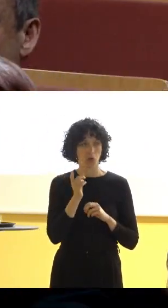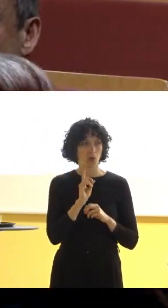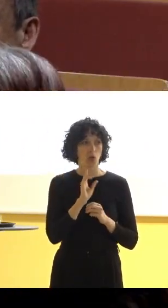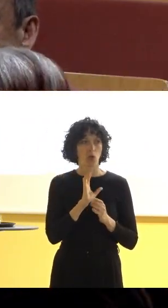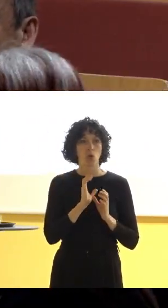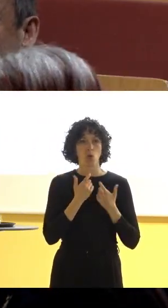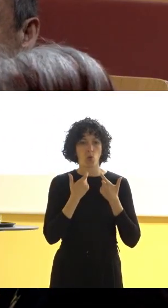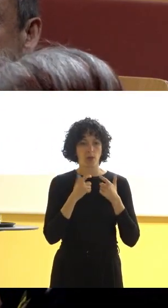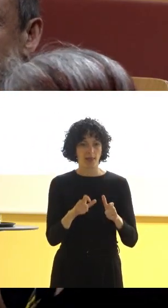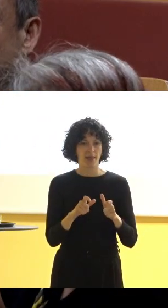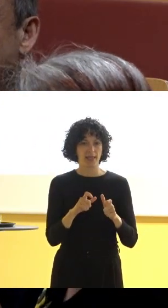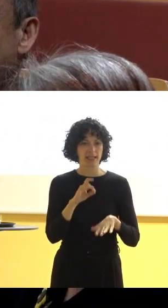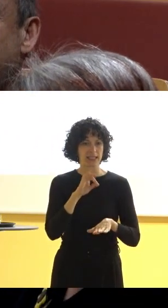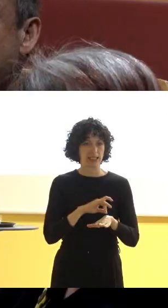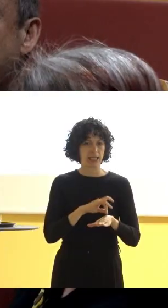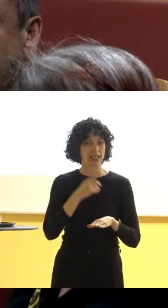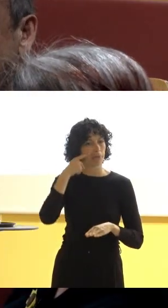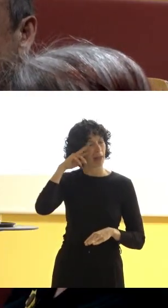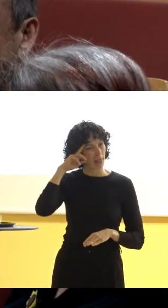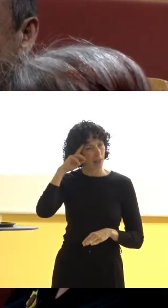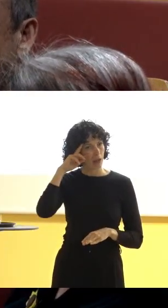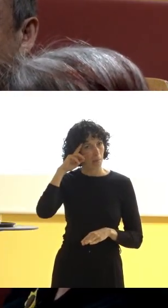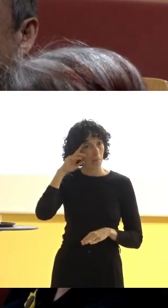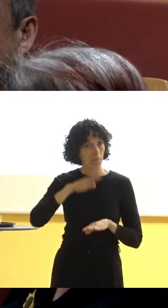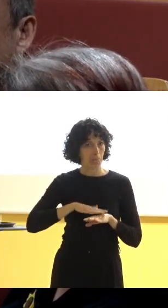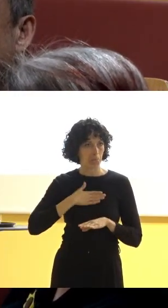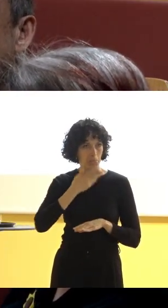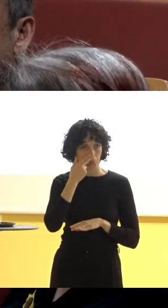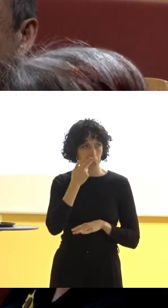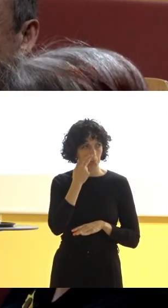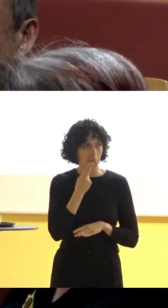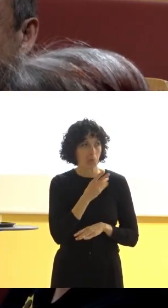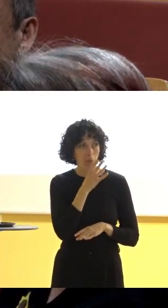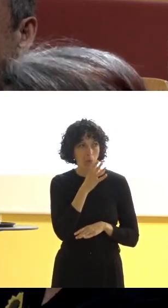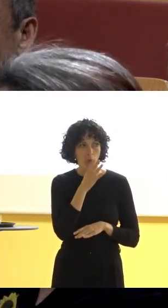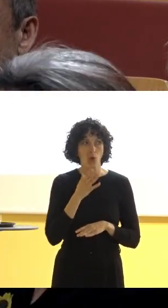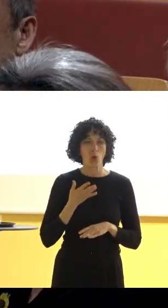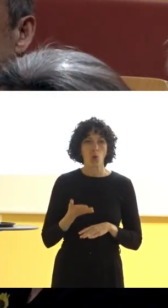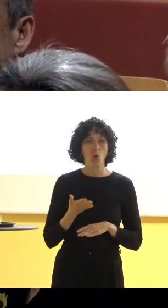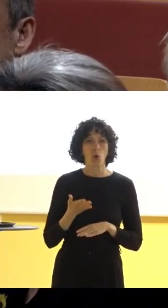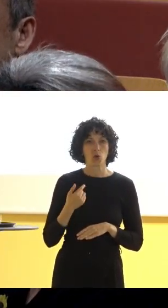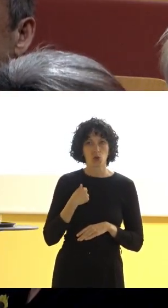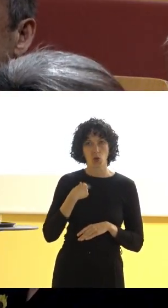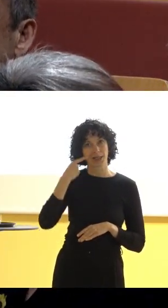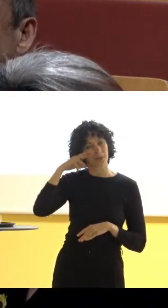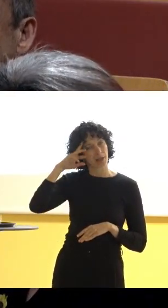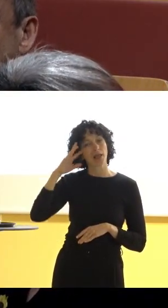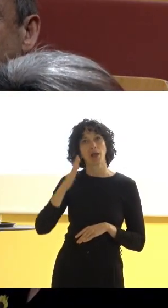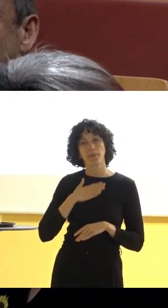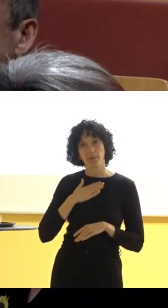unidades clínicas de experiencia, que me parece muy interesante porque yo la experiencia que